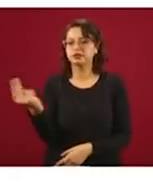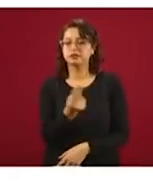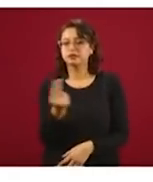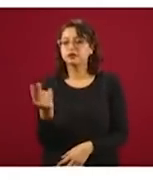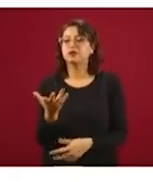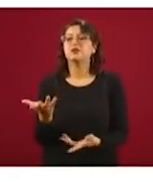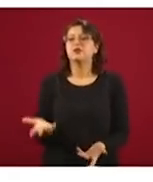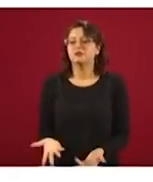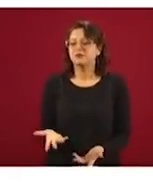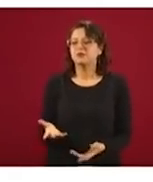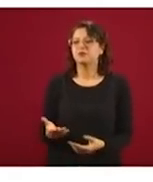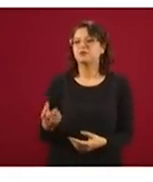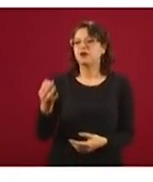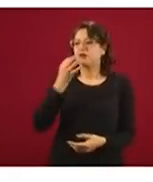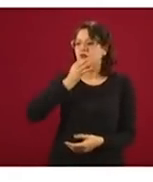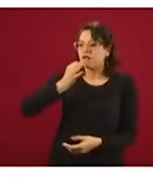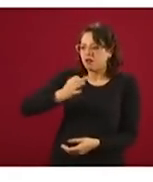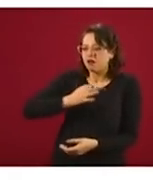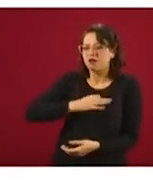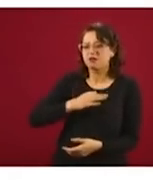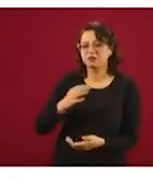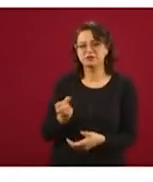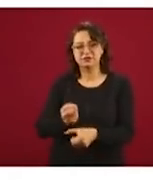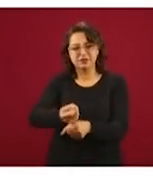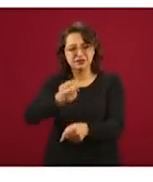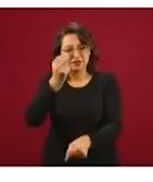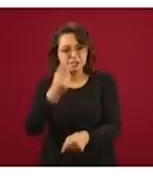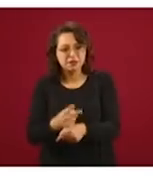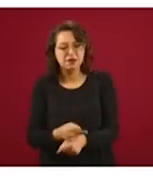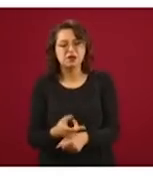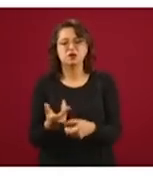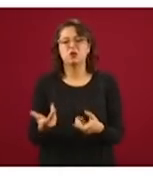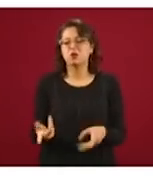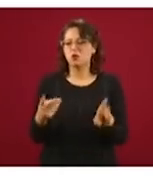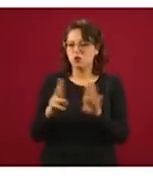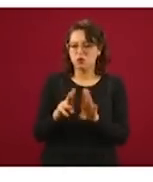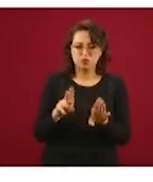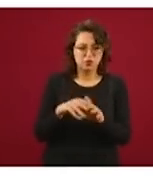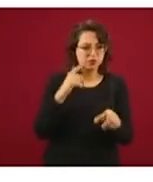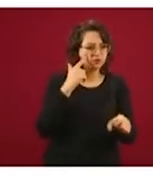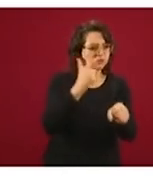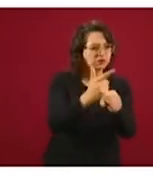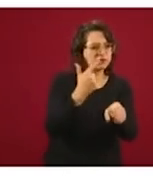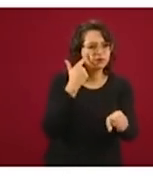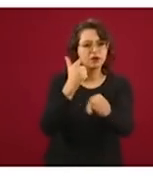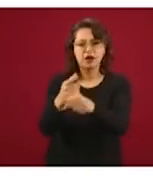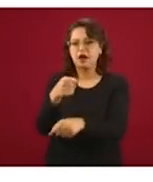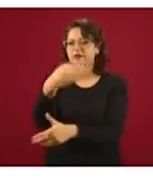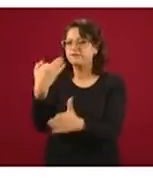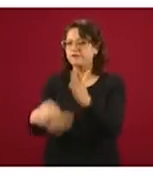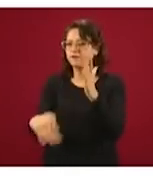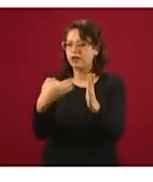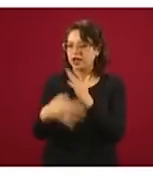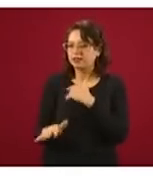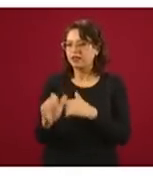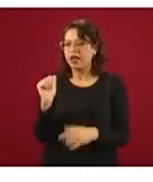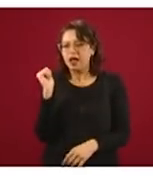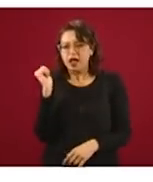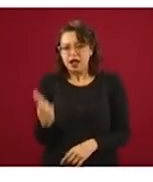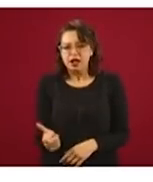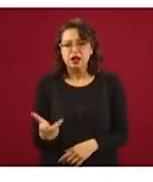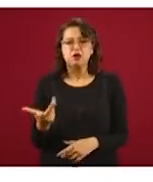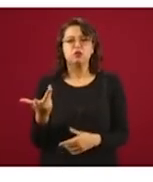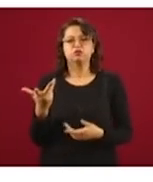oportuno, con la precisión necesaria que nos permite identificar dónde no hay un servicio